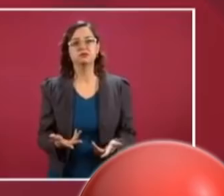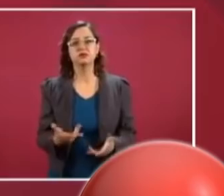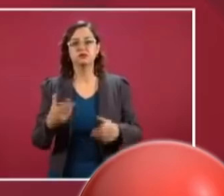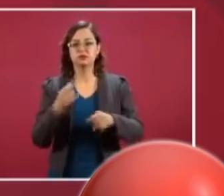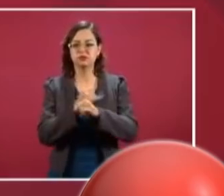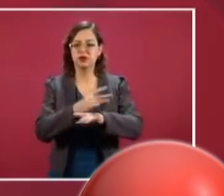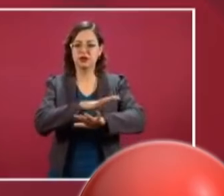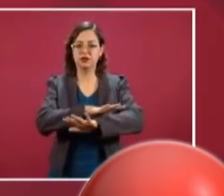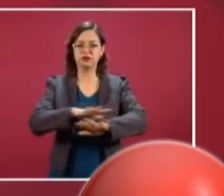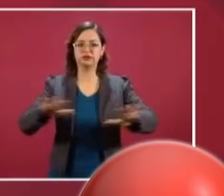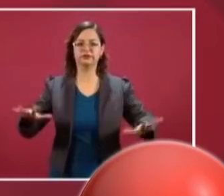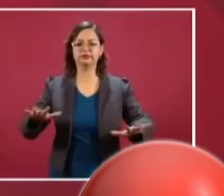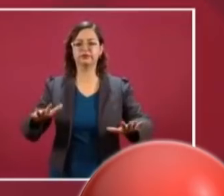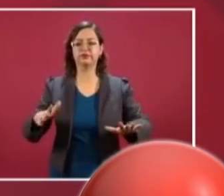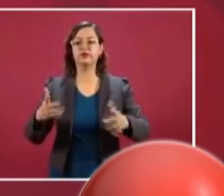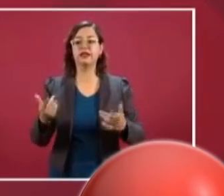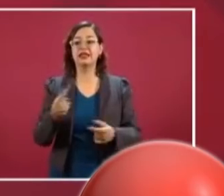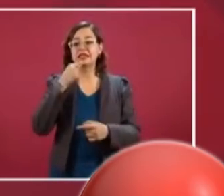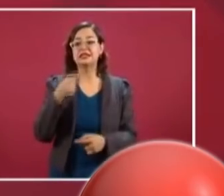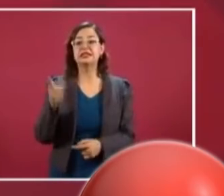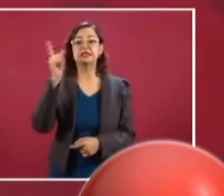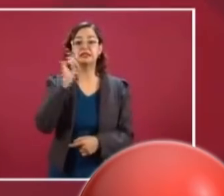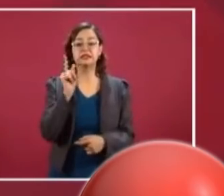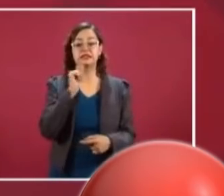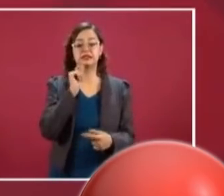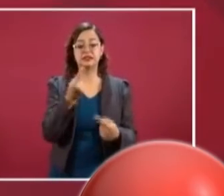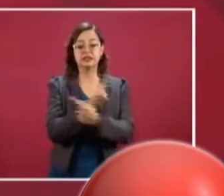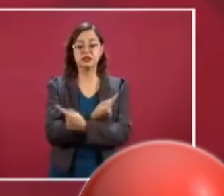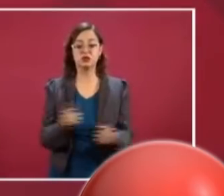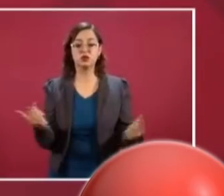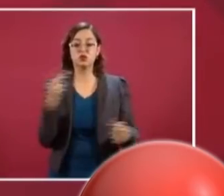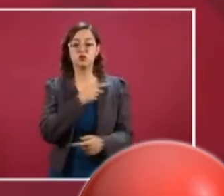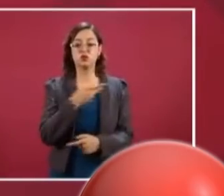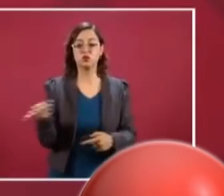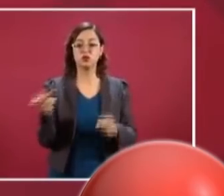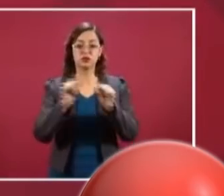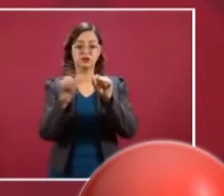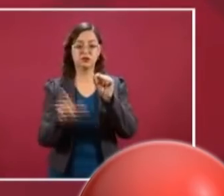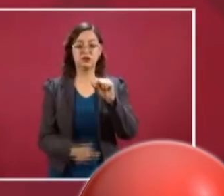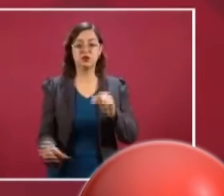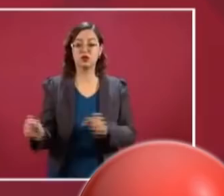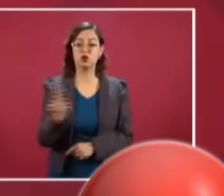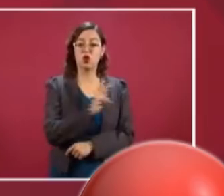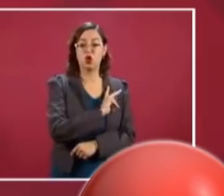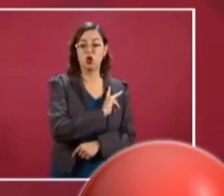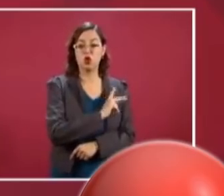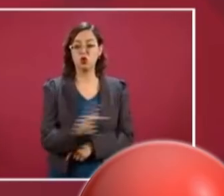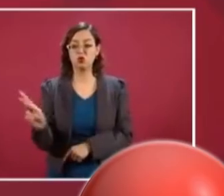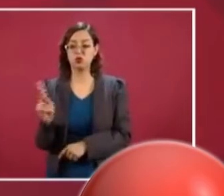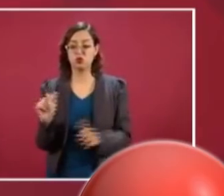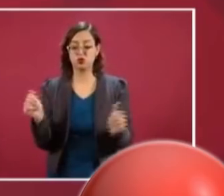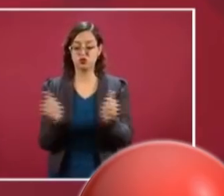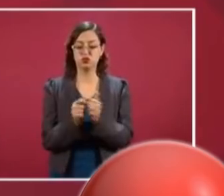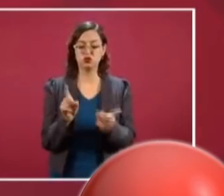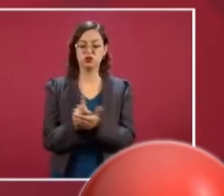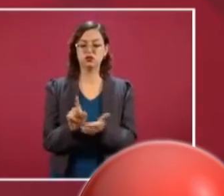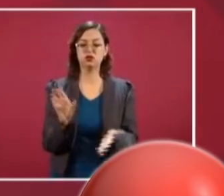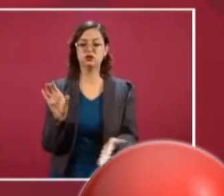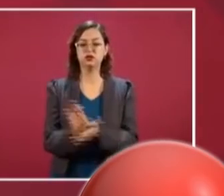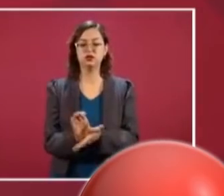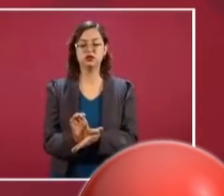informar que todas las niñas y niños pobres de México con